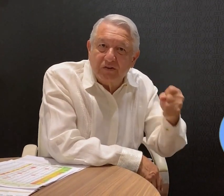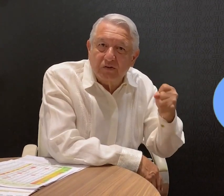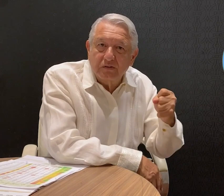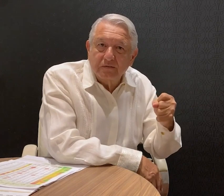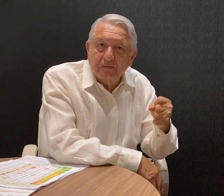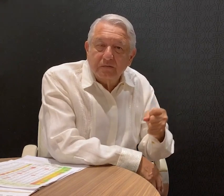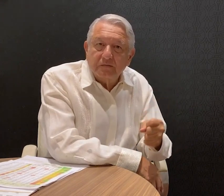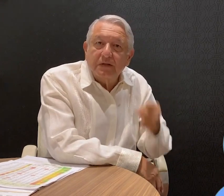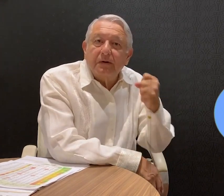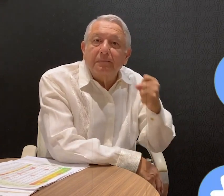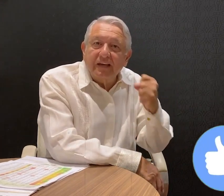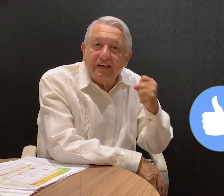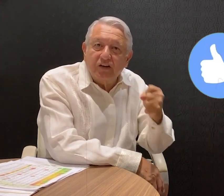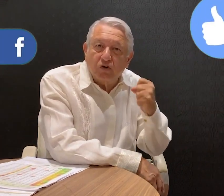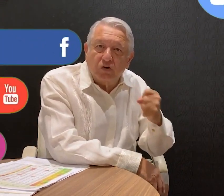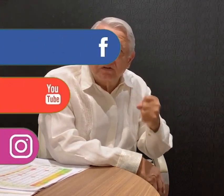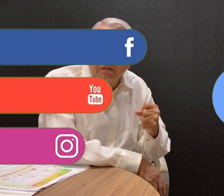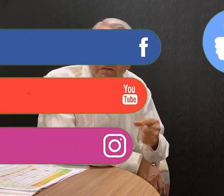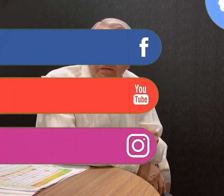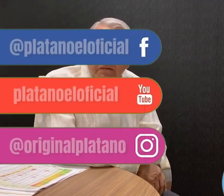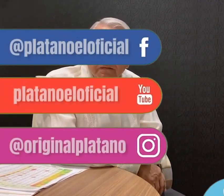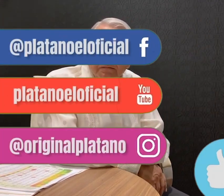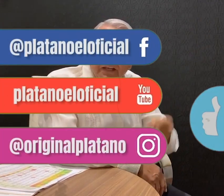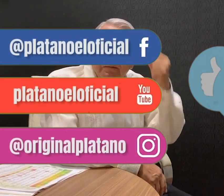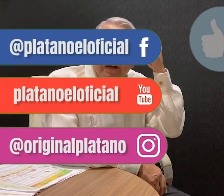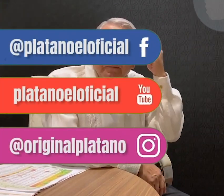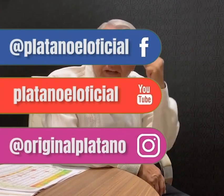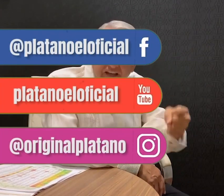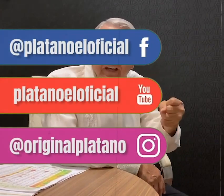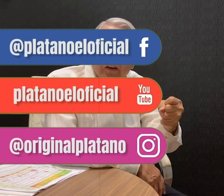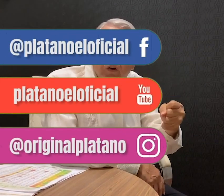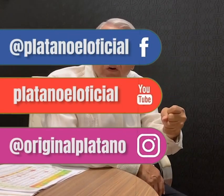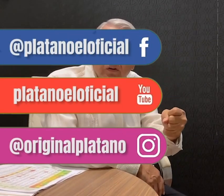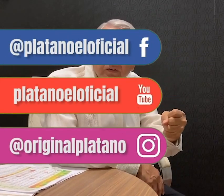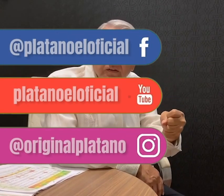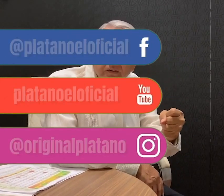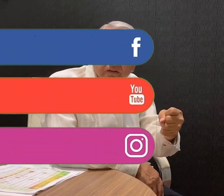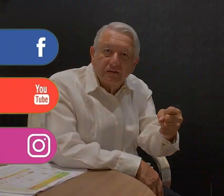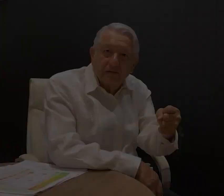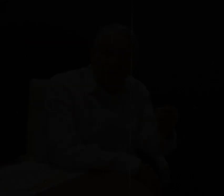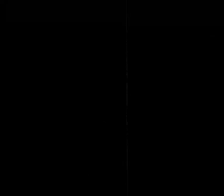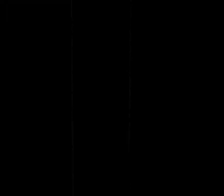que viva México, viva México, viva México.